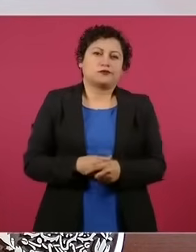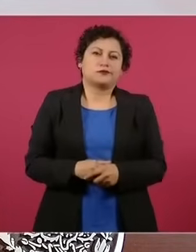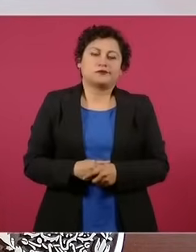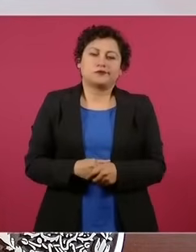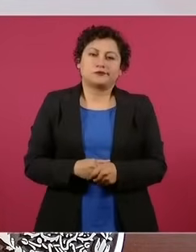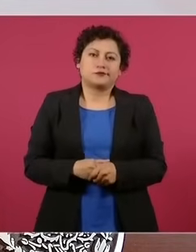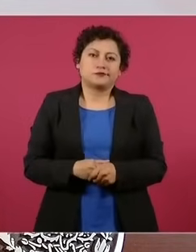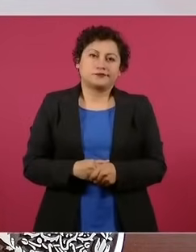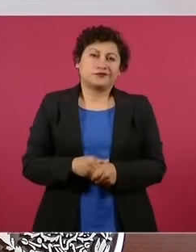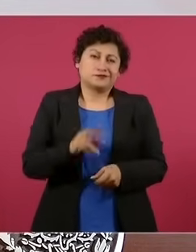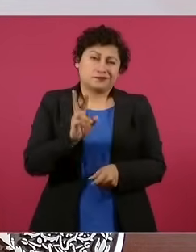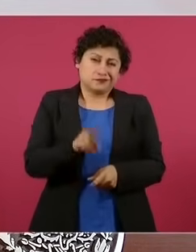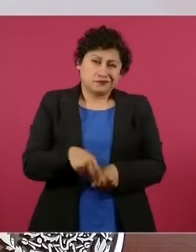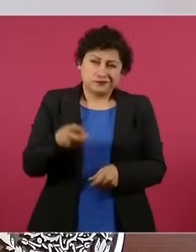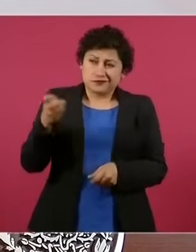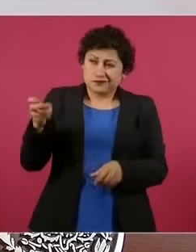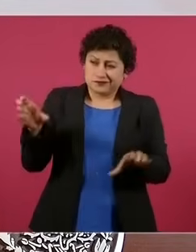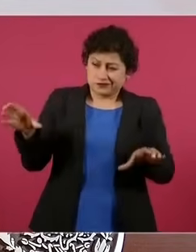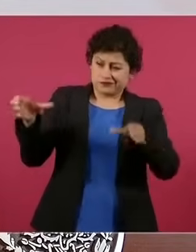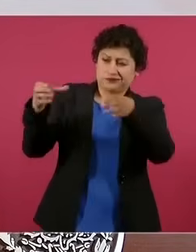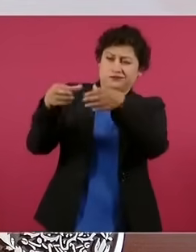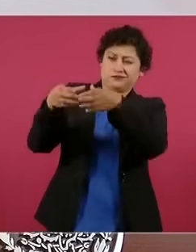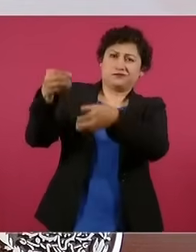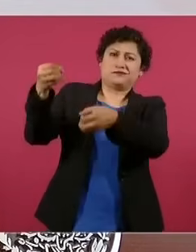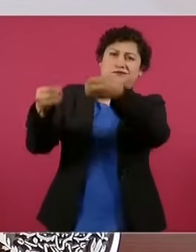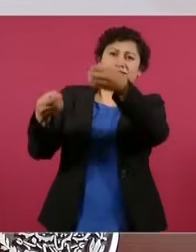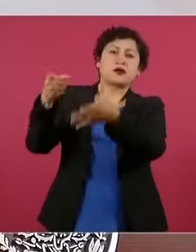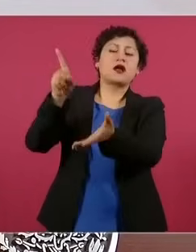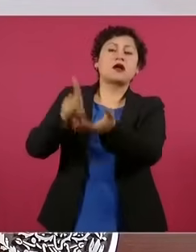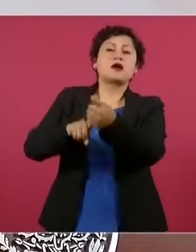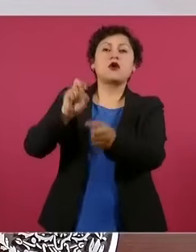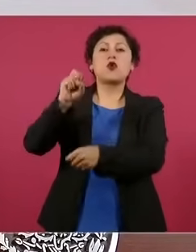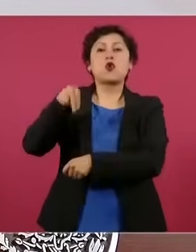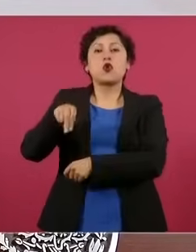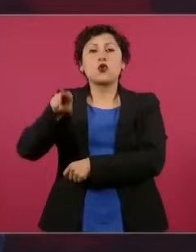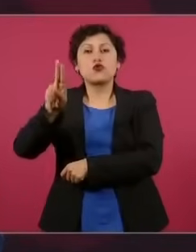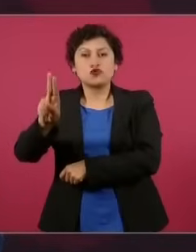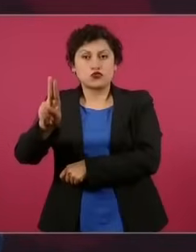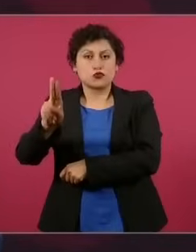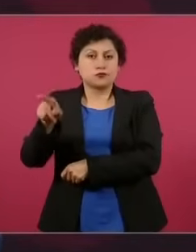son de estos organismos de la ONU que